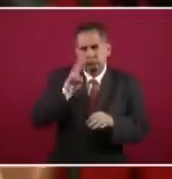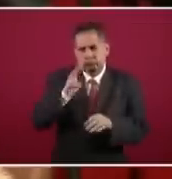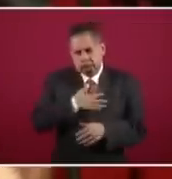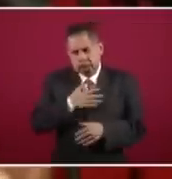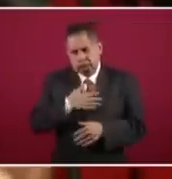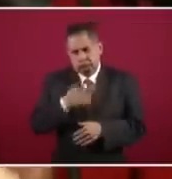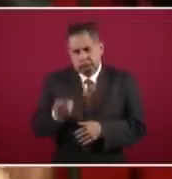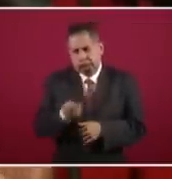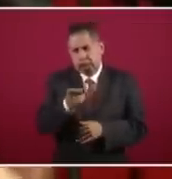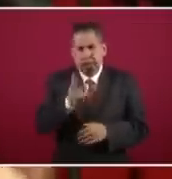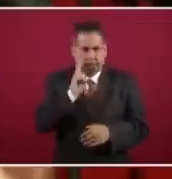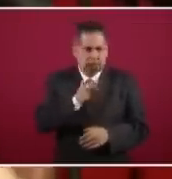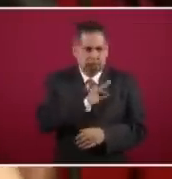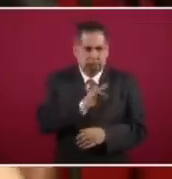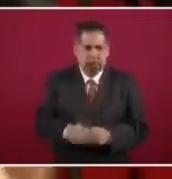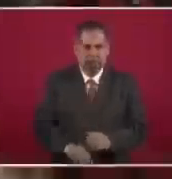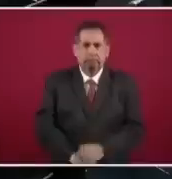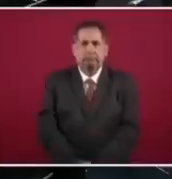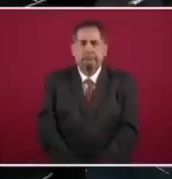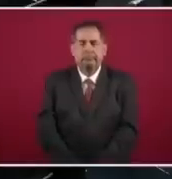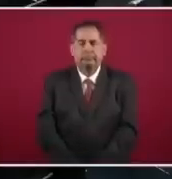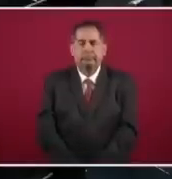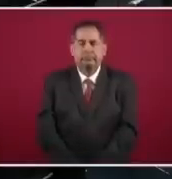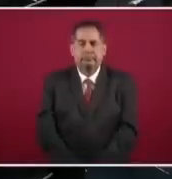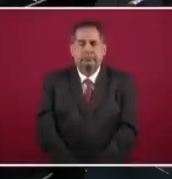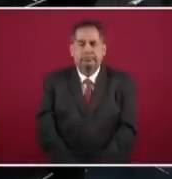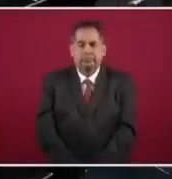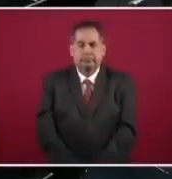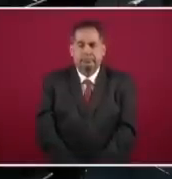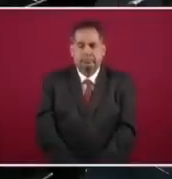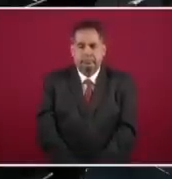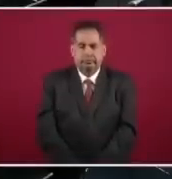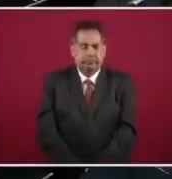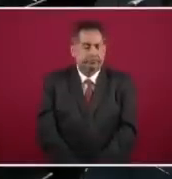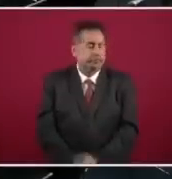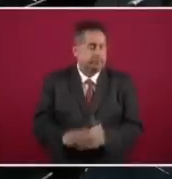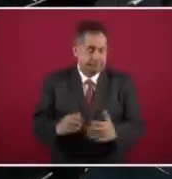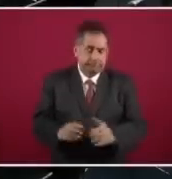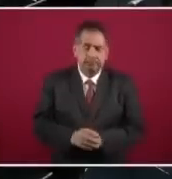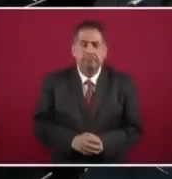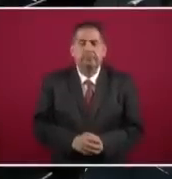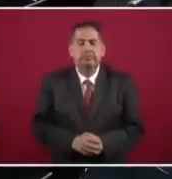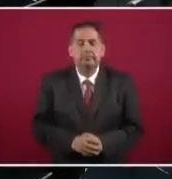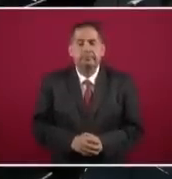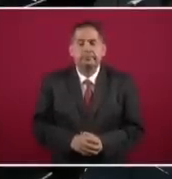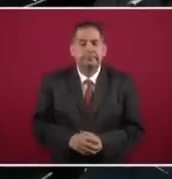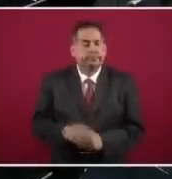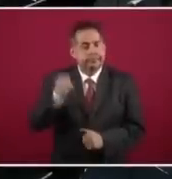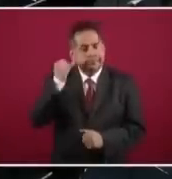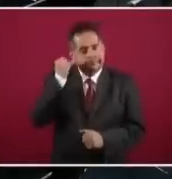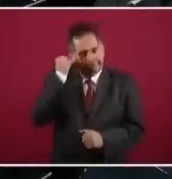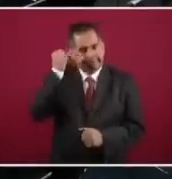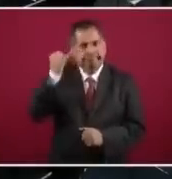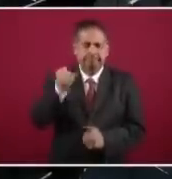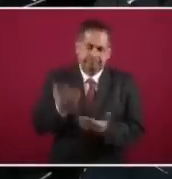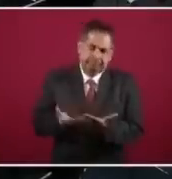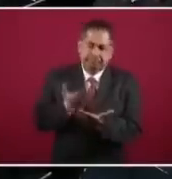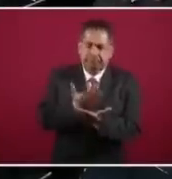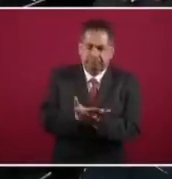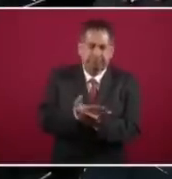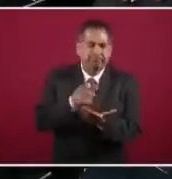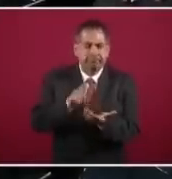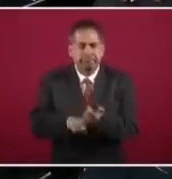mi primera pregunta, señor presidente. Bueno, es una iniciativa